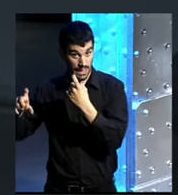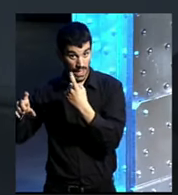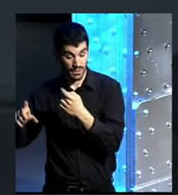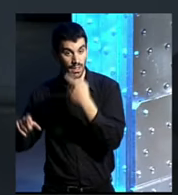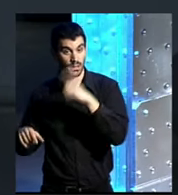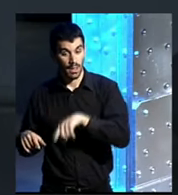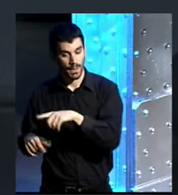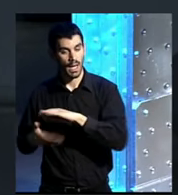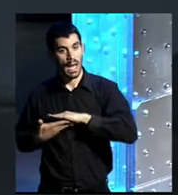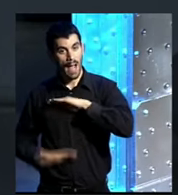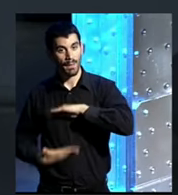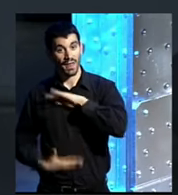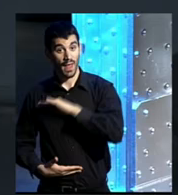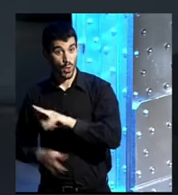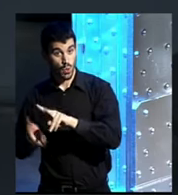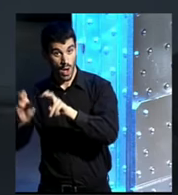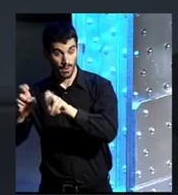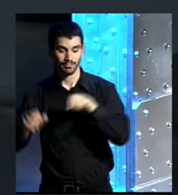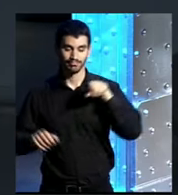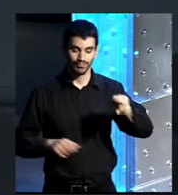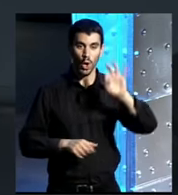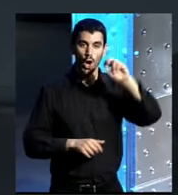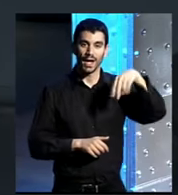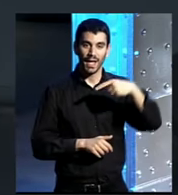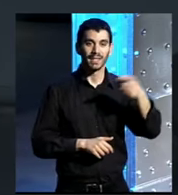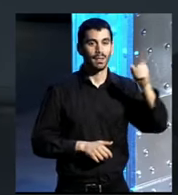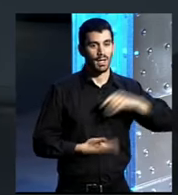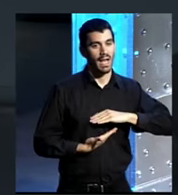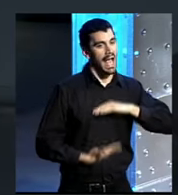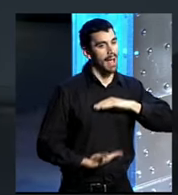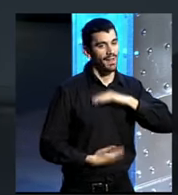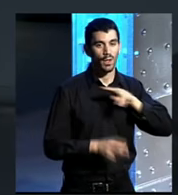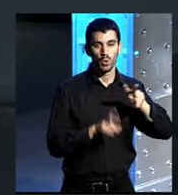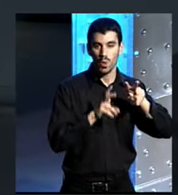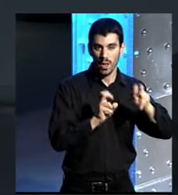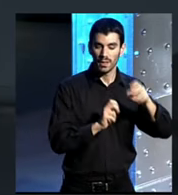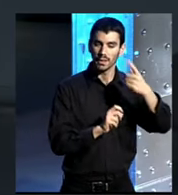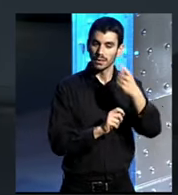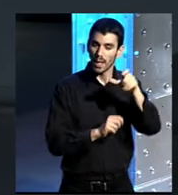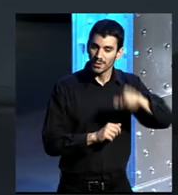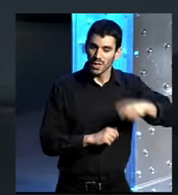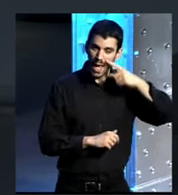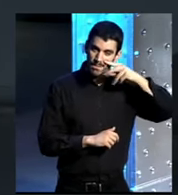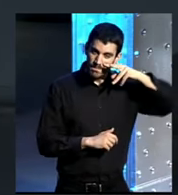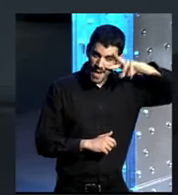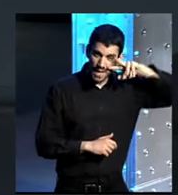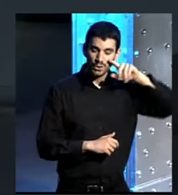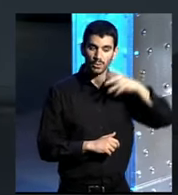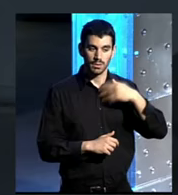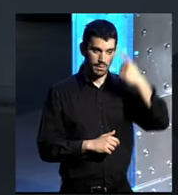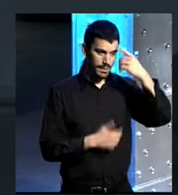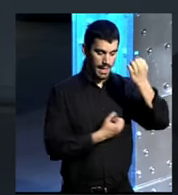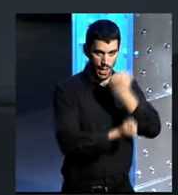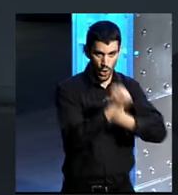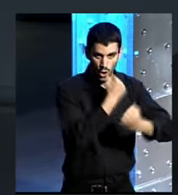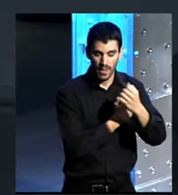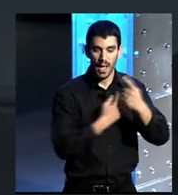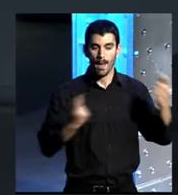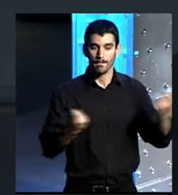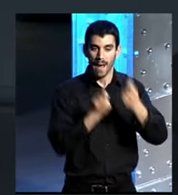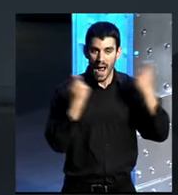las ONGs también se necesitan nuevas capacidades. Se necesitan especialistas que puedan entender temas de economía, de marketing,